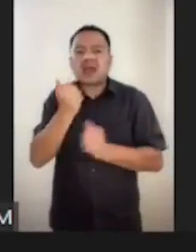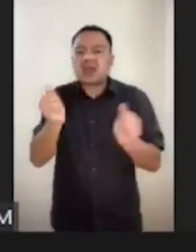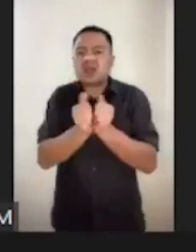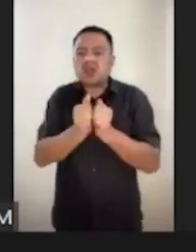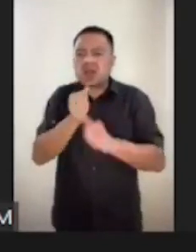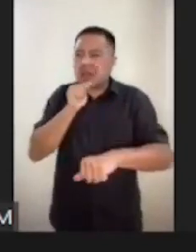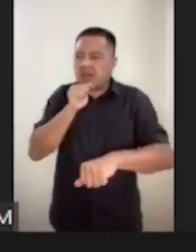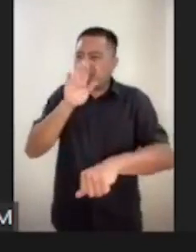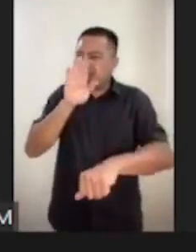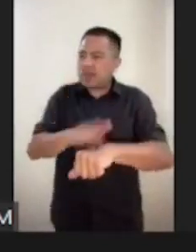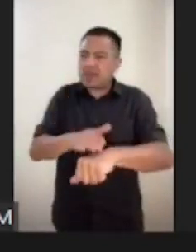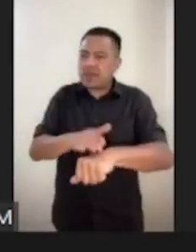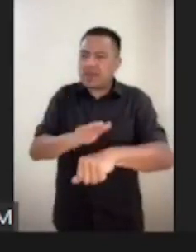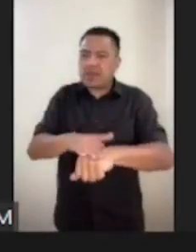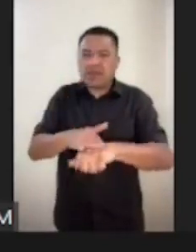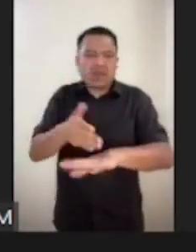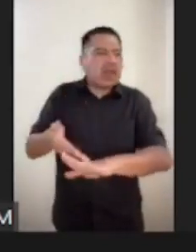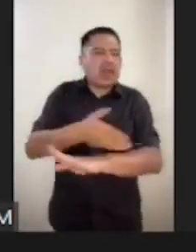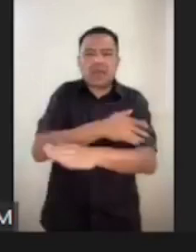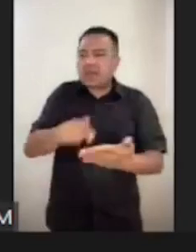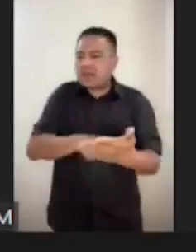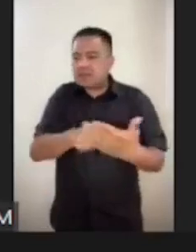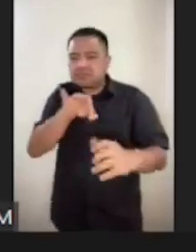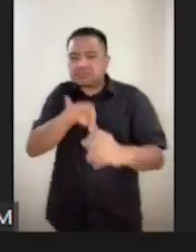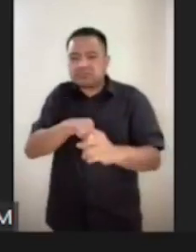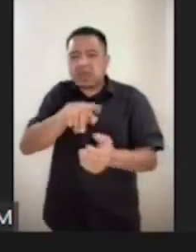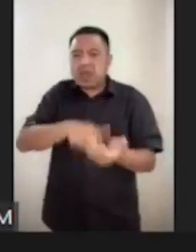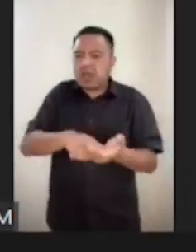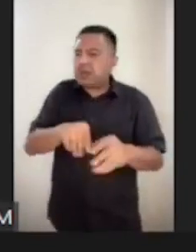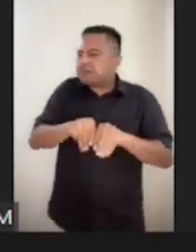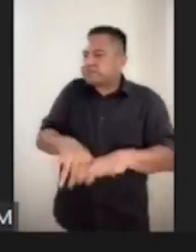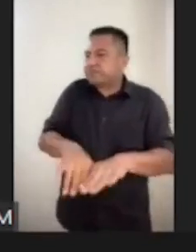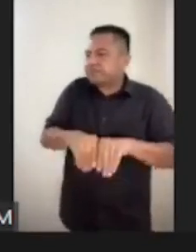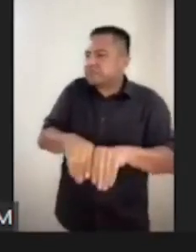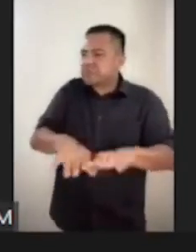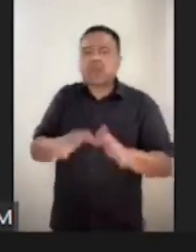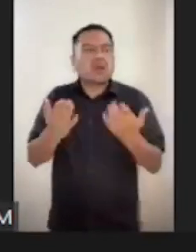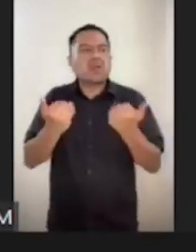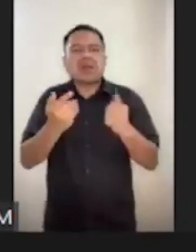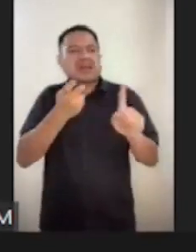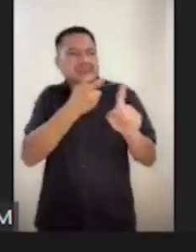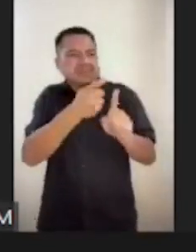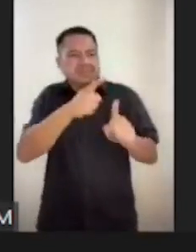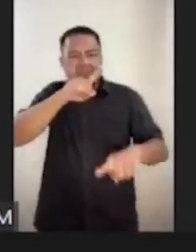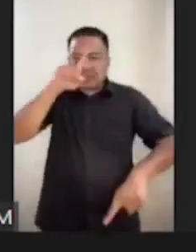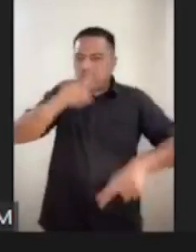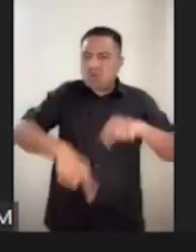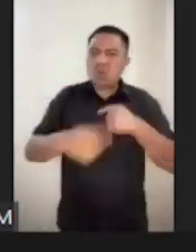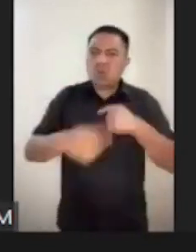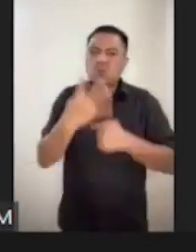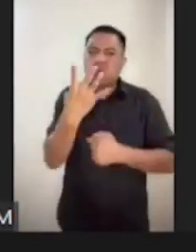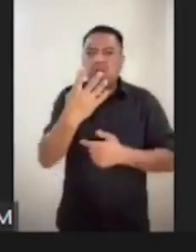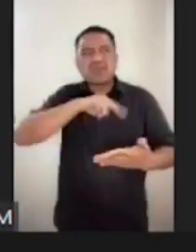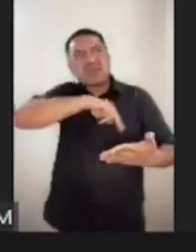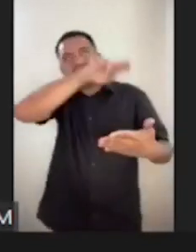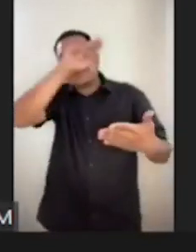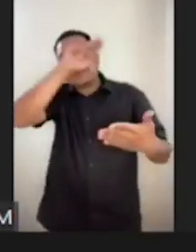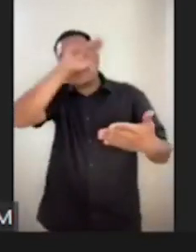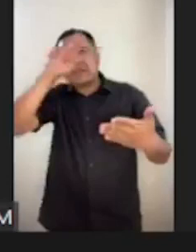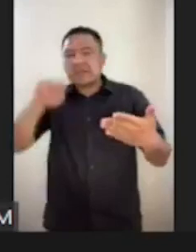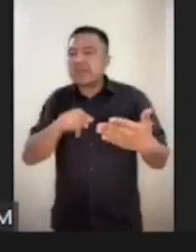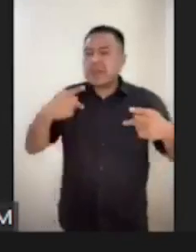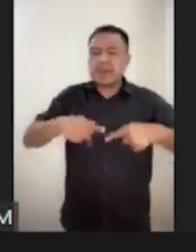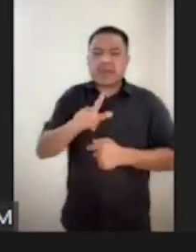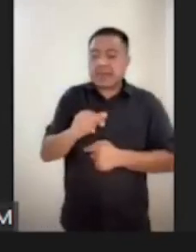de pre-campaña y o campaña, consecuentemente la medida cautelar relativa al retiro de las 4 pintas ordenadas a la ciudadana Lilia